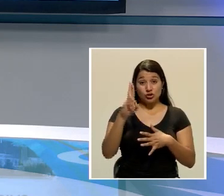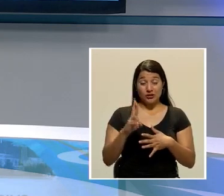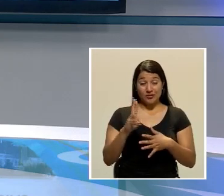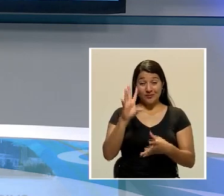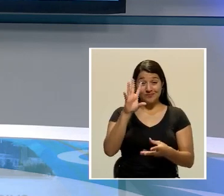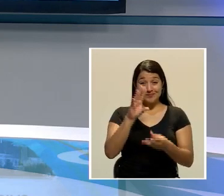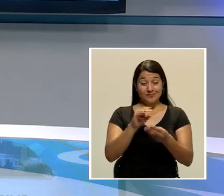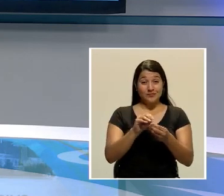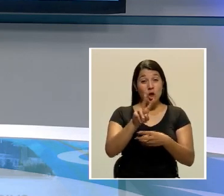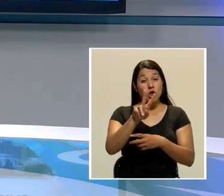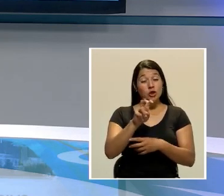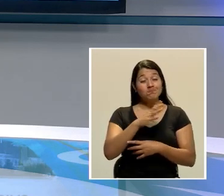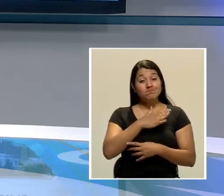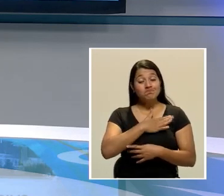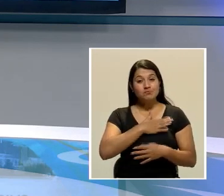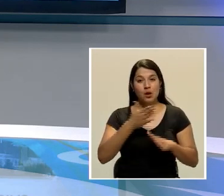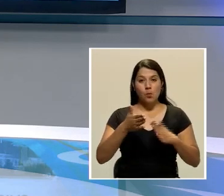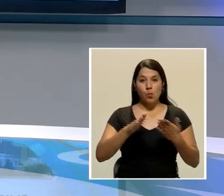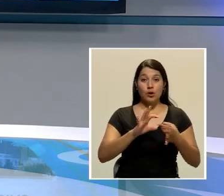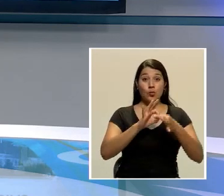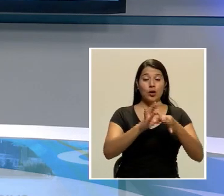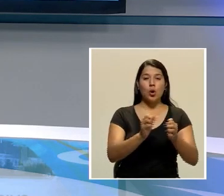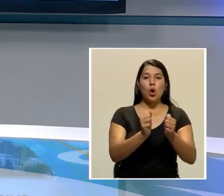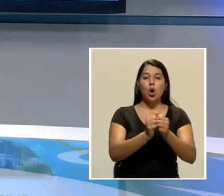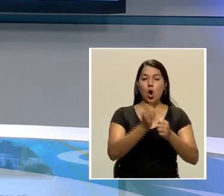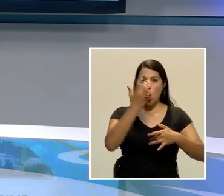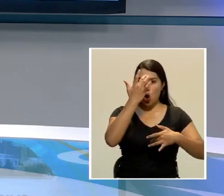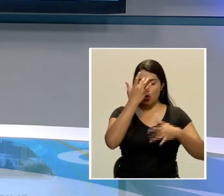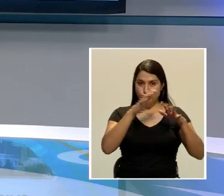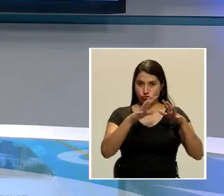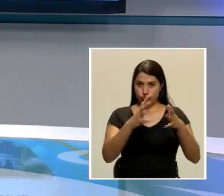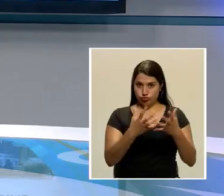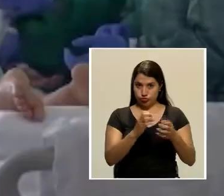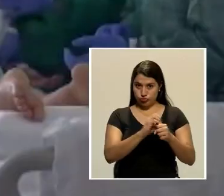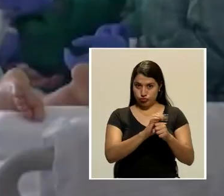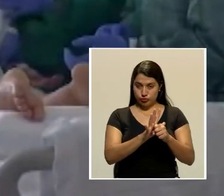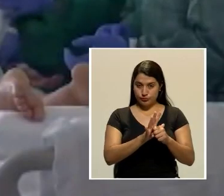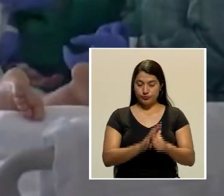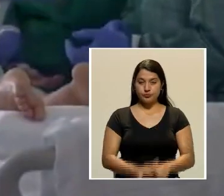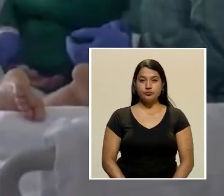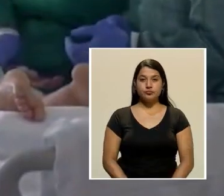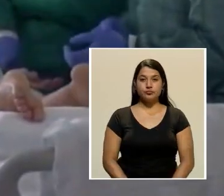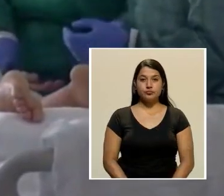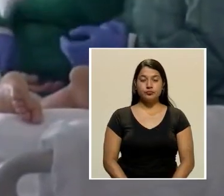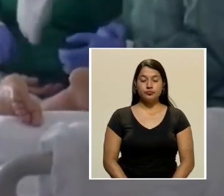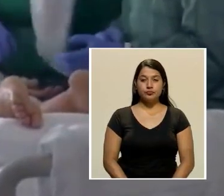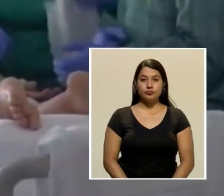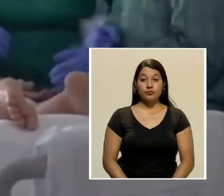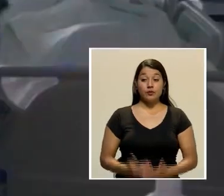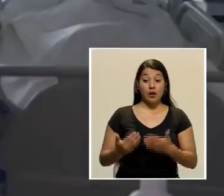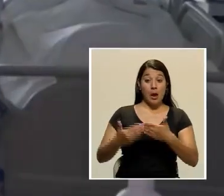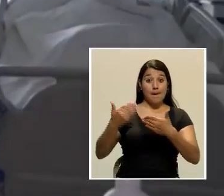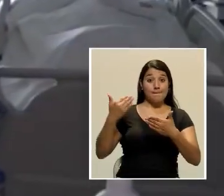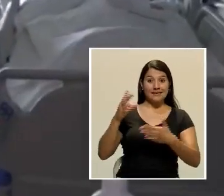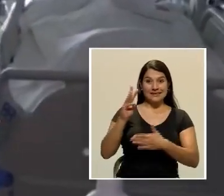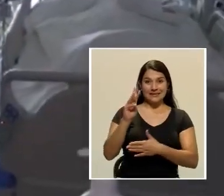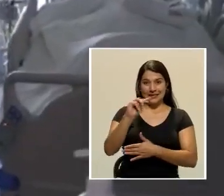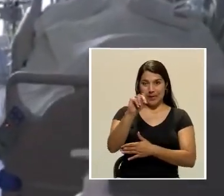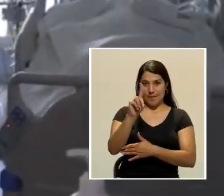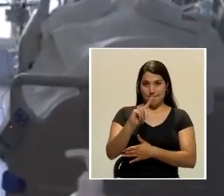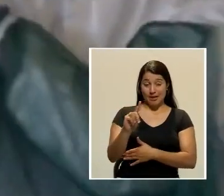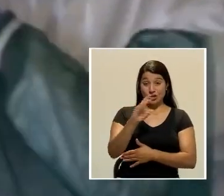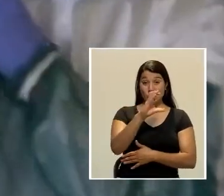Estamos de regreso en la edición estelar de Costa Rica Noticias. En 5 meses de pandemia, Costa